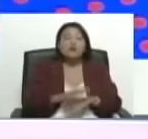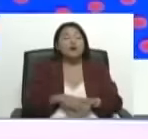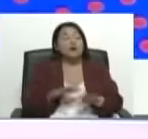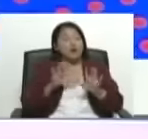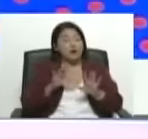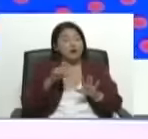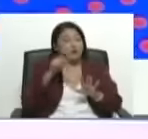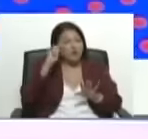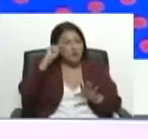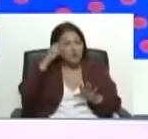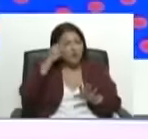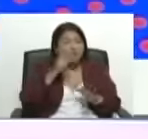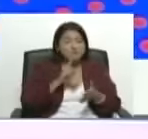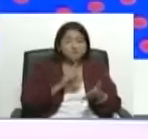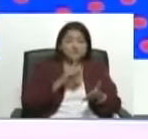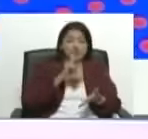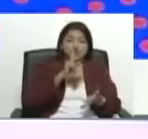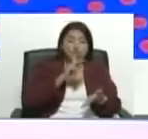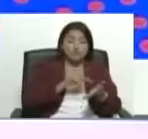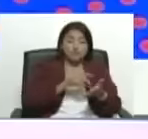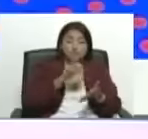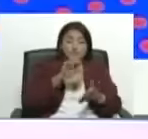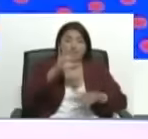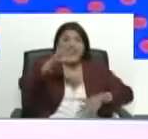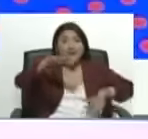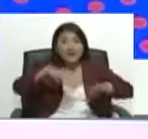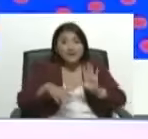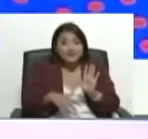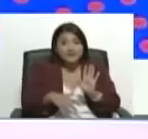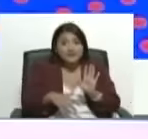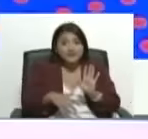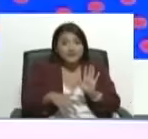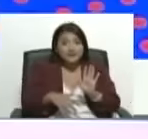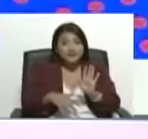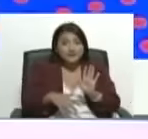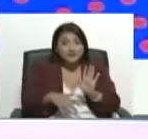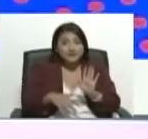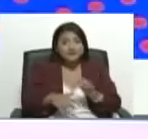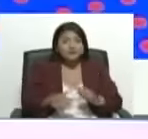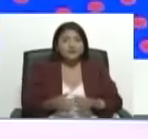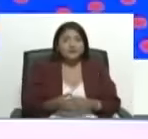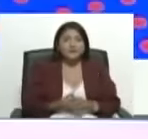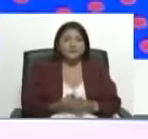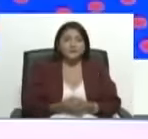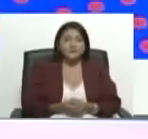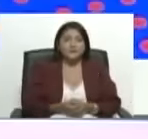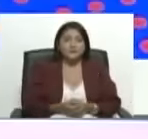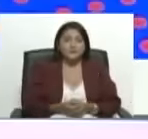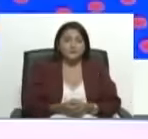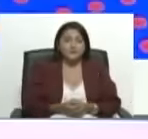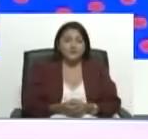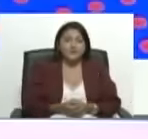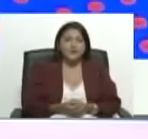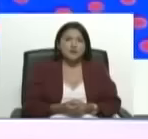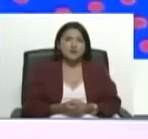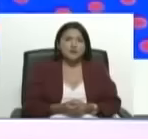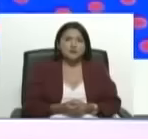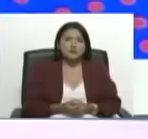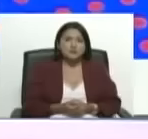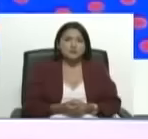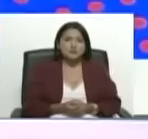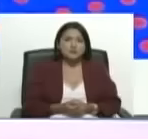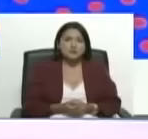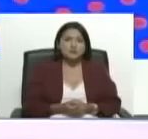recordarán que en el año 2015, cuando se había detenido los buenos oficios por la muerte del